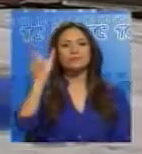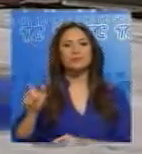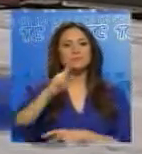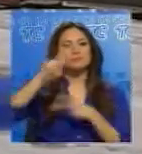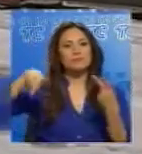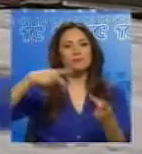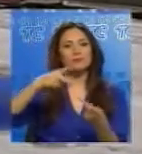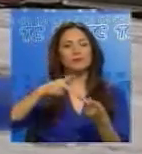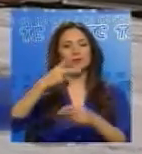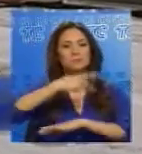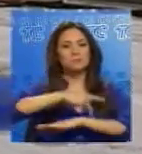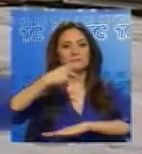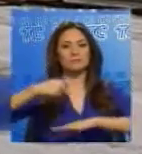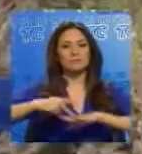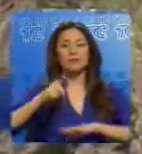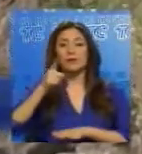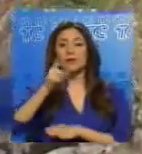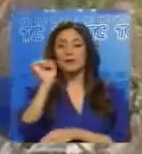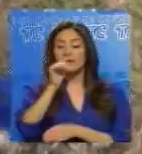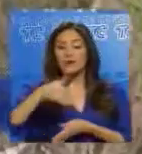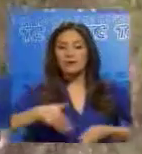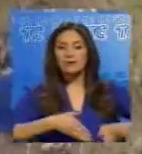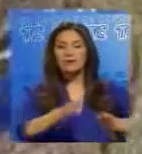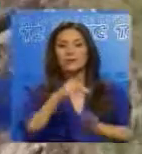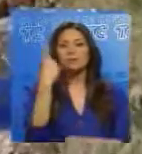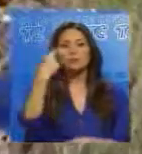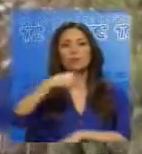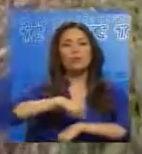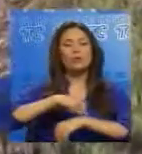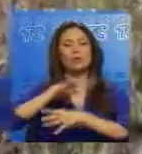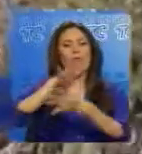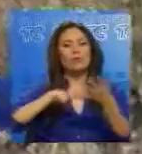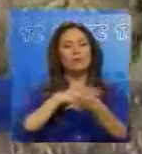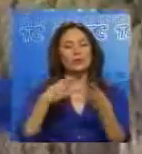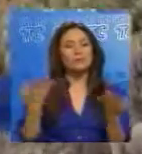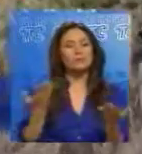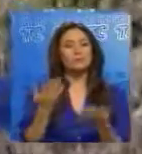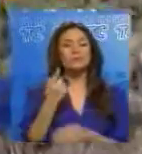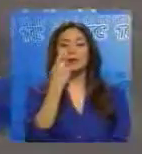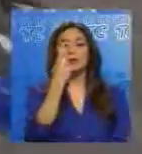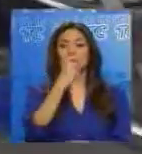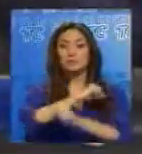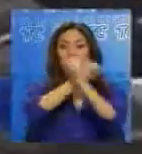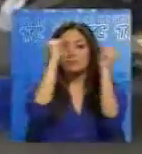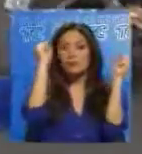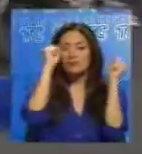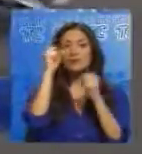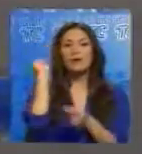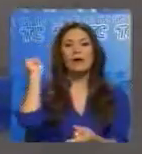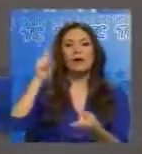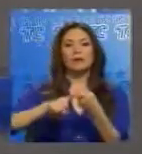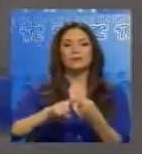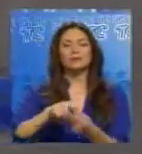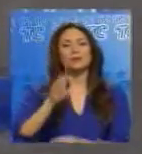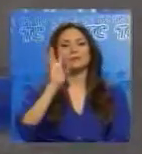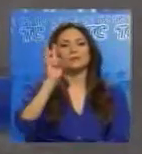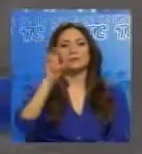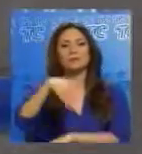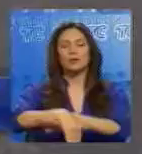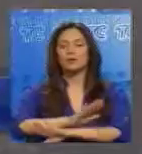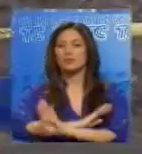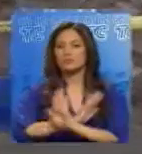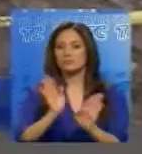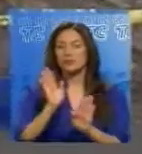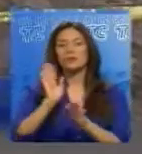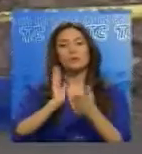gustavo baroja la circulación vehicular estará permitida atención desde las 11 de la mañana hasta las 18 horas en el